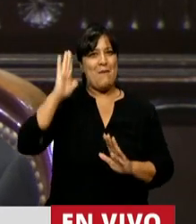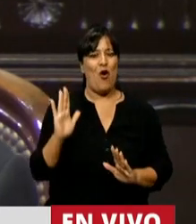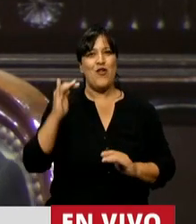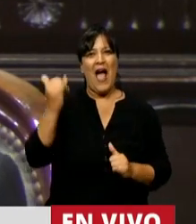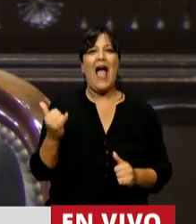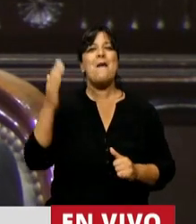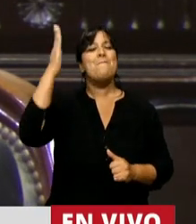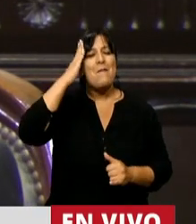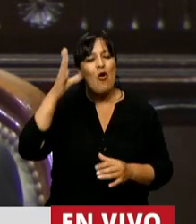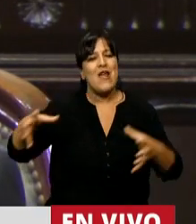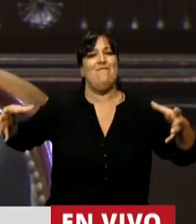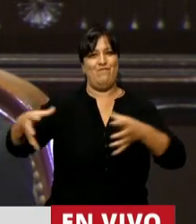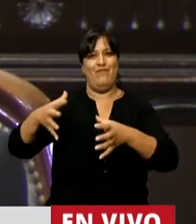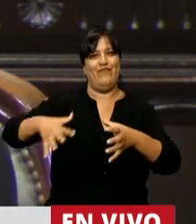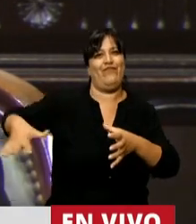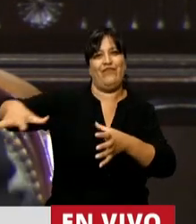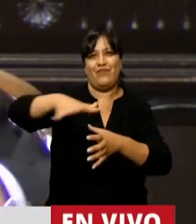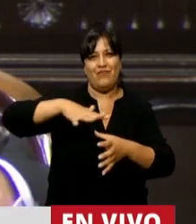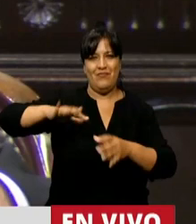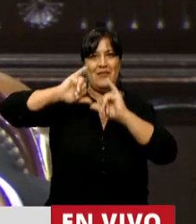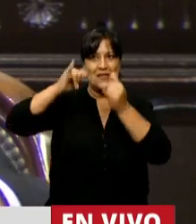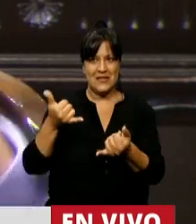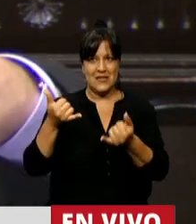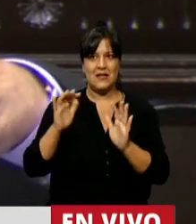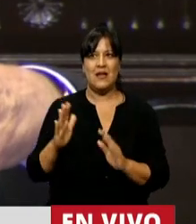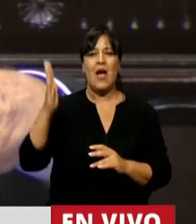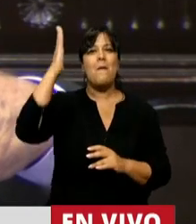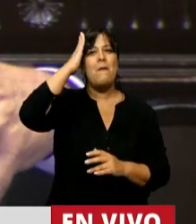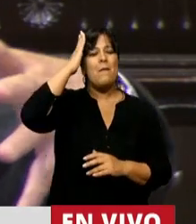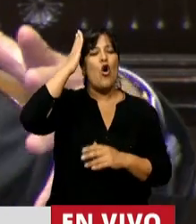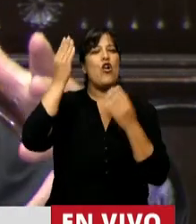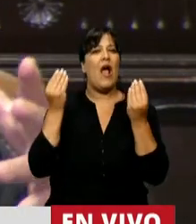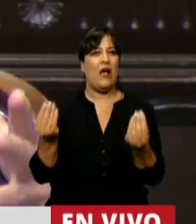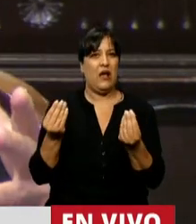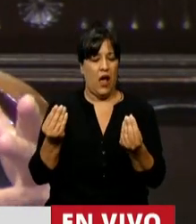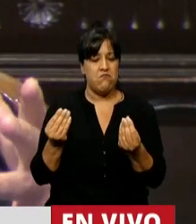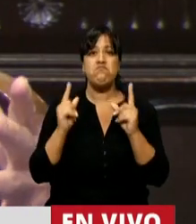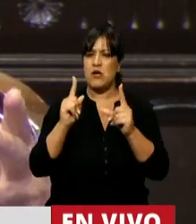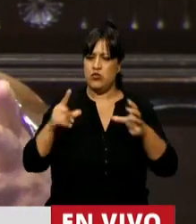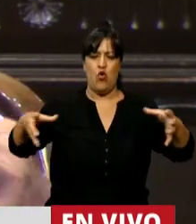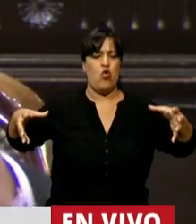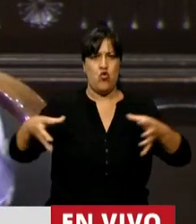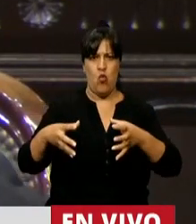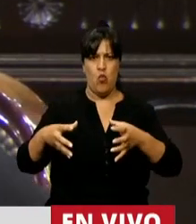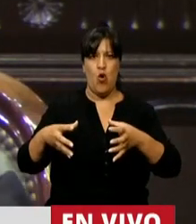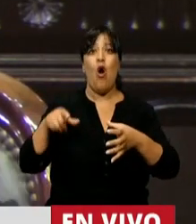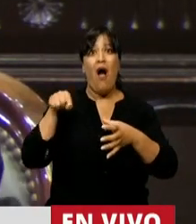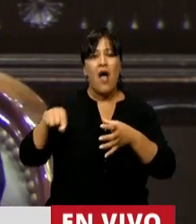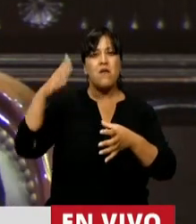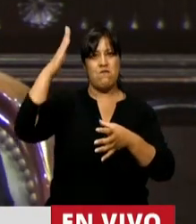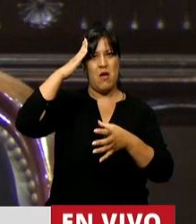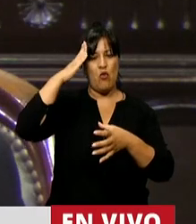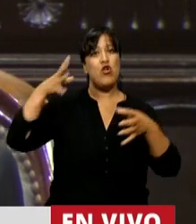memoria colectiva. Esa memoria que es parte del conjunto. Y en esa